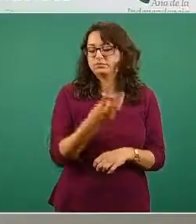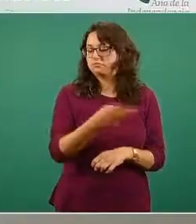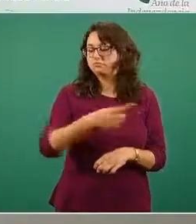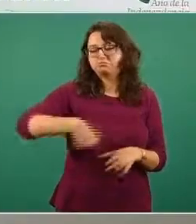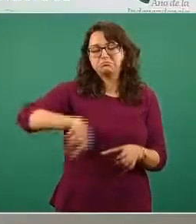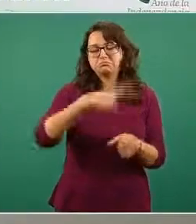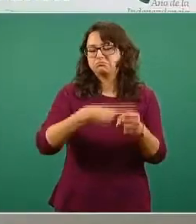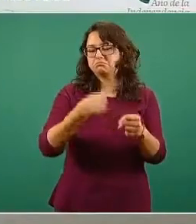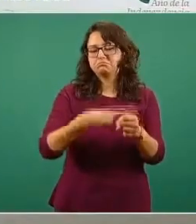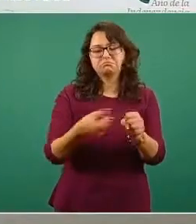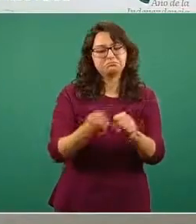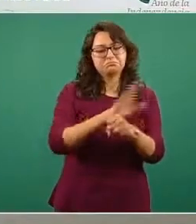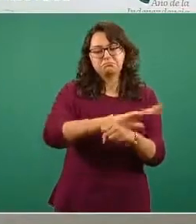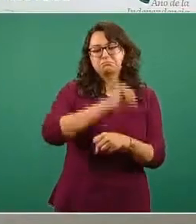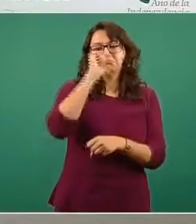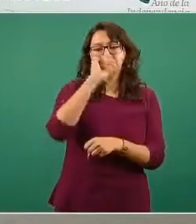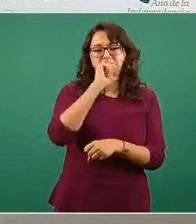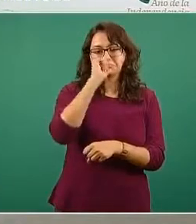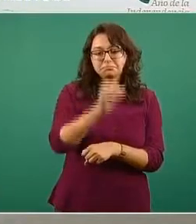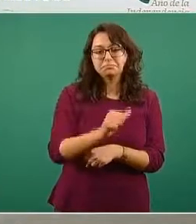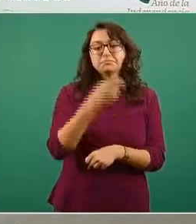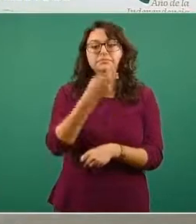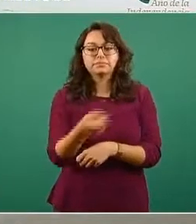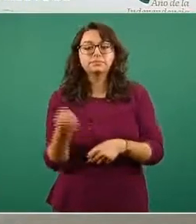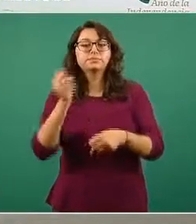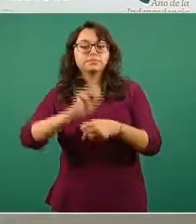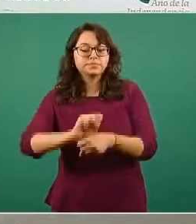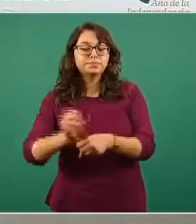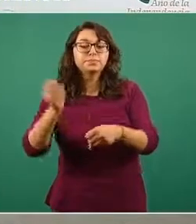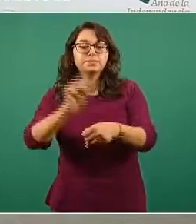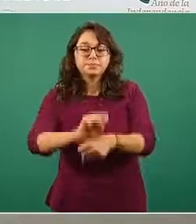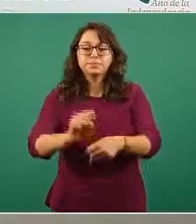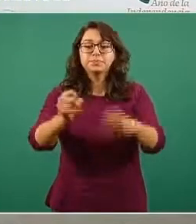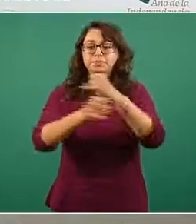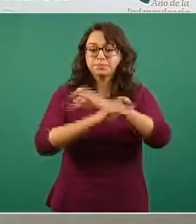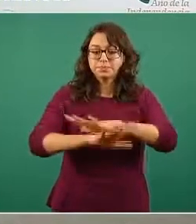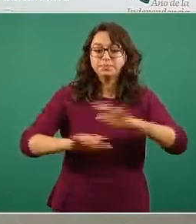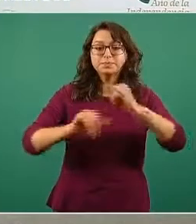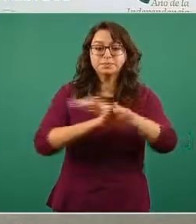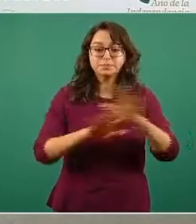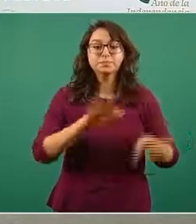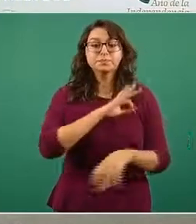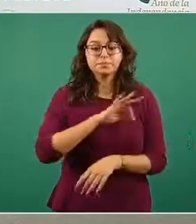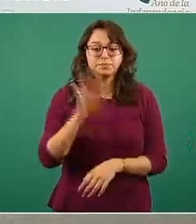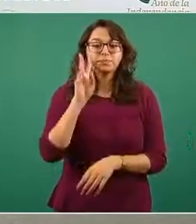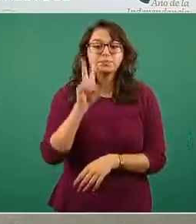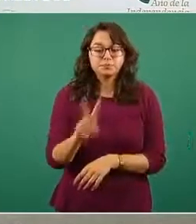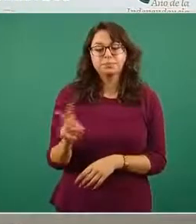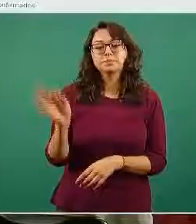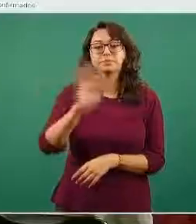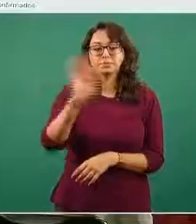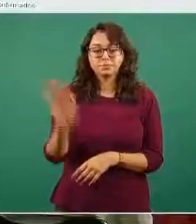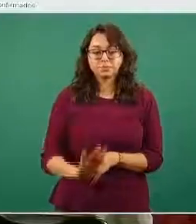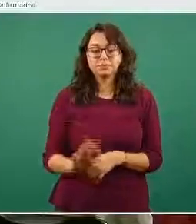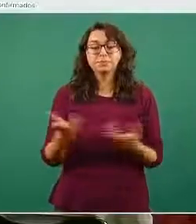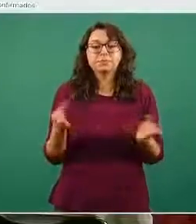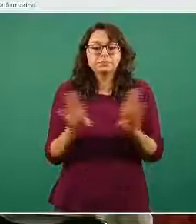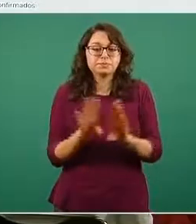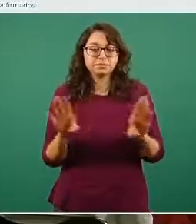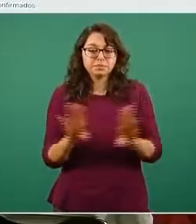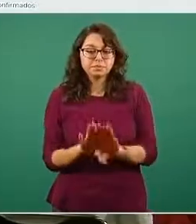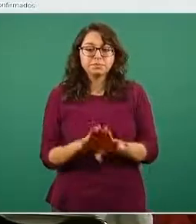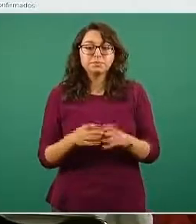2.275.673. Y entonces de ahí podemos ir conociendo semana con semana cómo se comporta este porcentaje de positividad, que para la